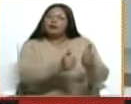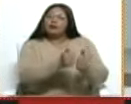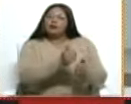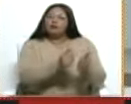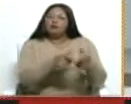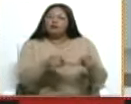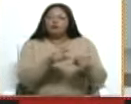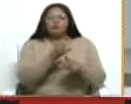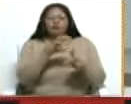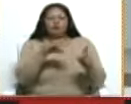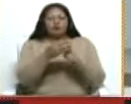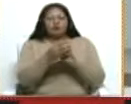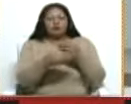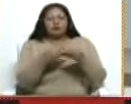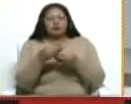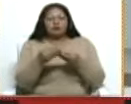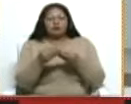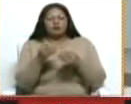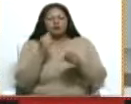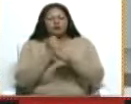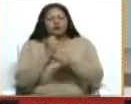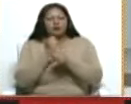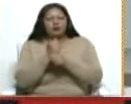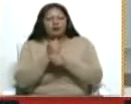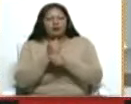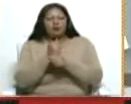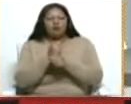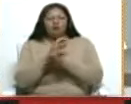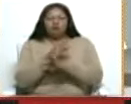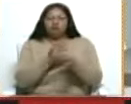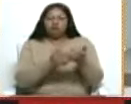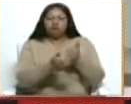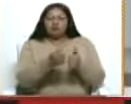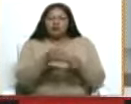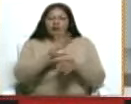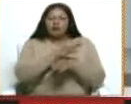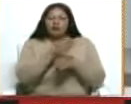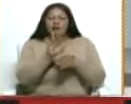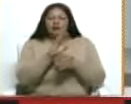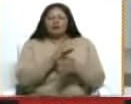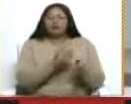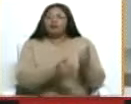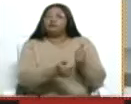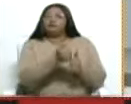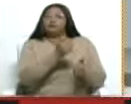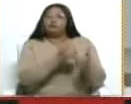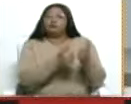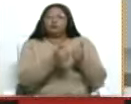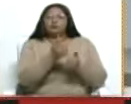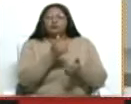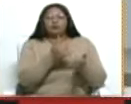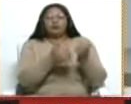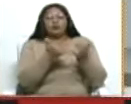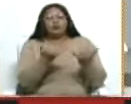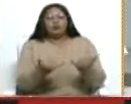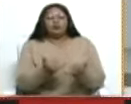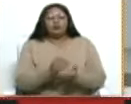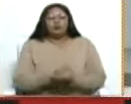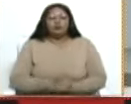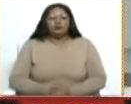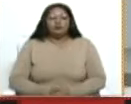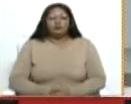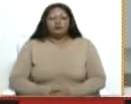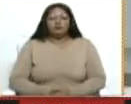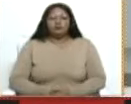es un cultor porque está haciendo un oficio de hato, pero al mismo tiempo le canta a la vaca una tonada, un canto de